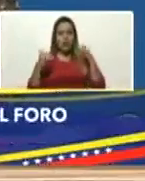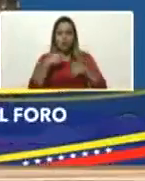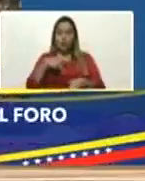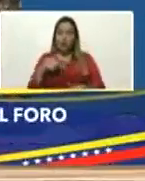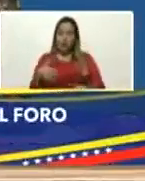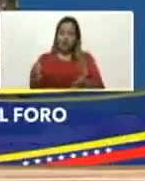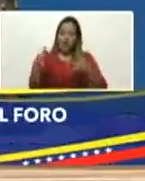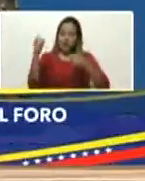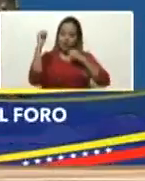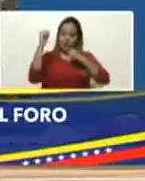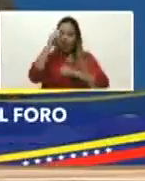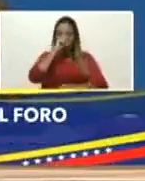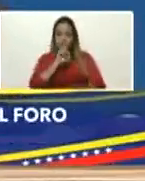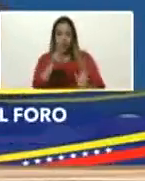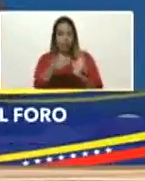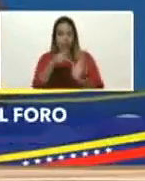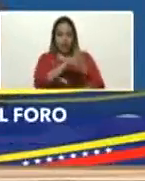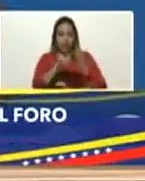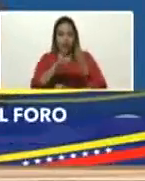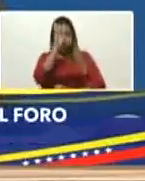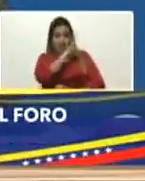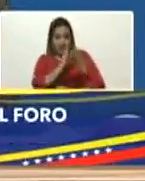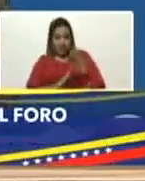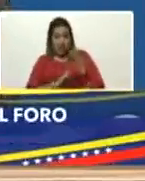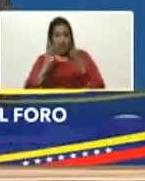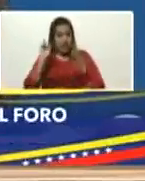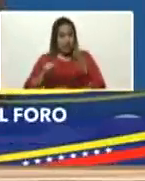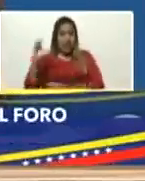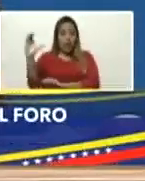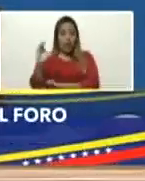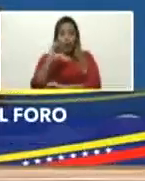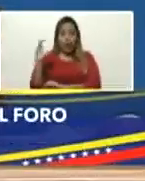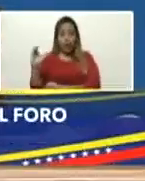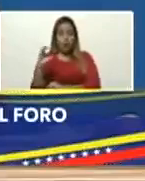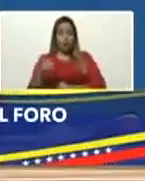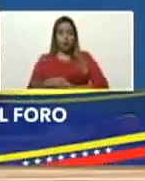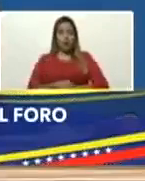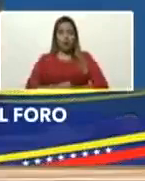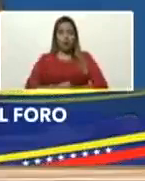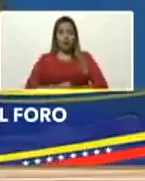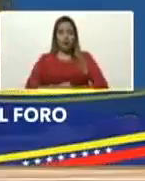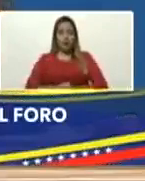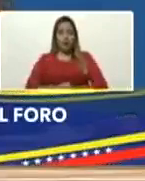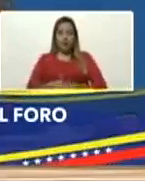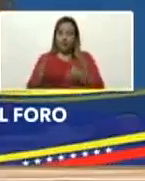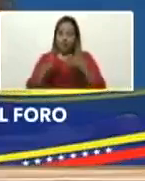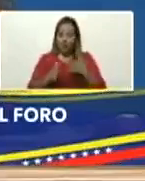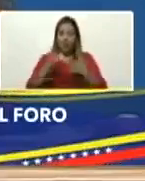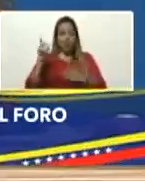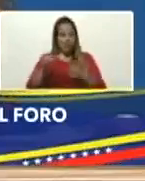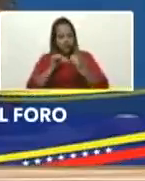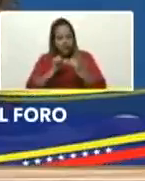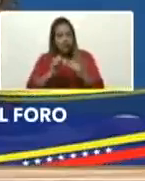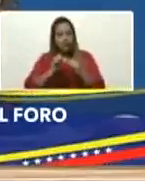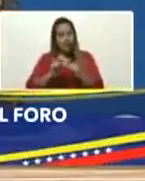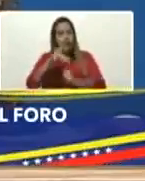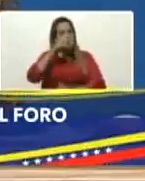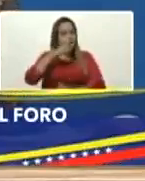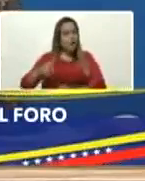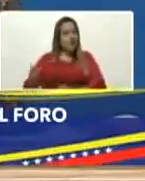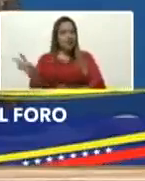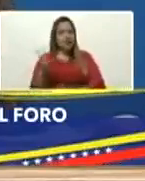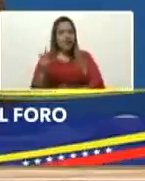victorias del 2022 de Brasil, pero también de Colombia, y la victoria de la lucha del pueblo venezolano y